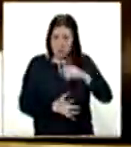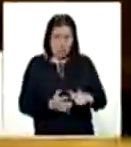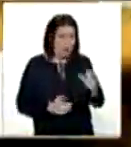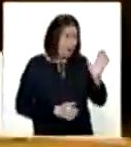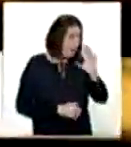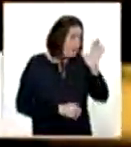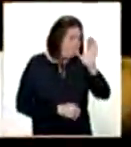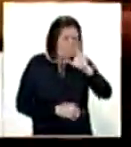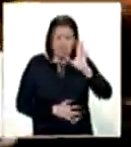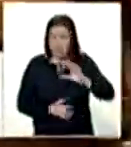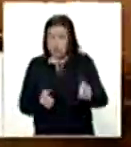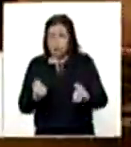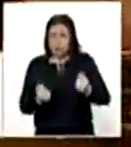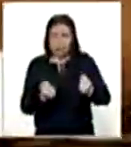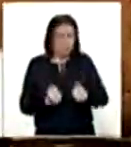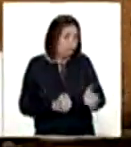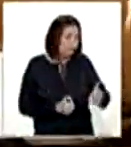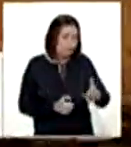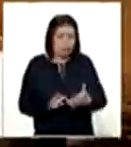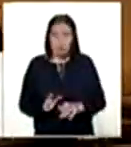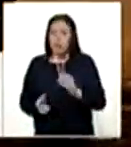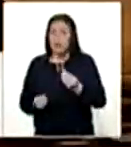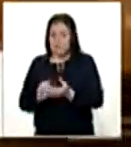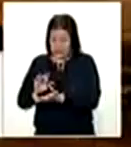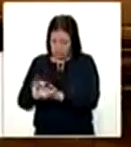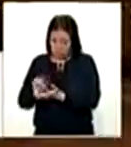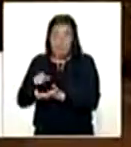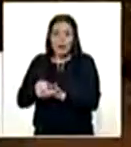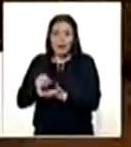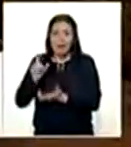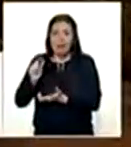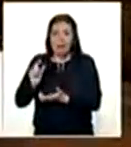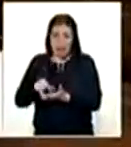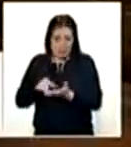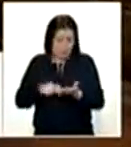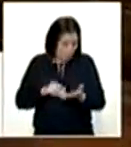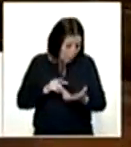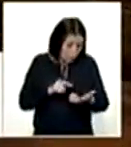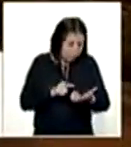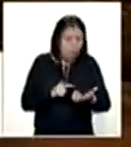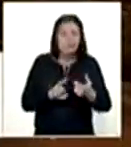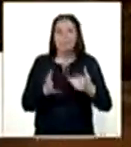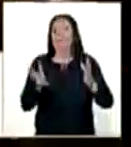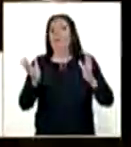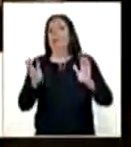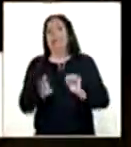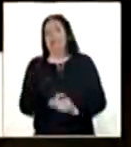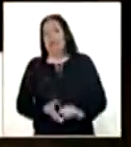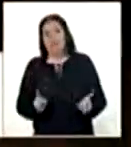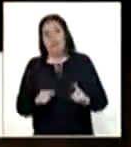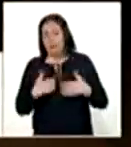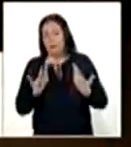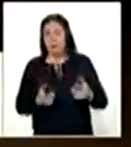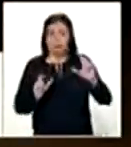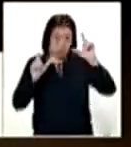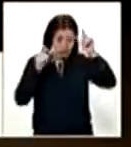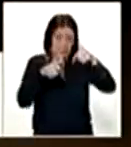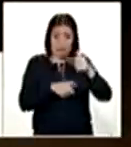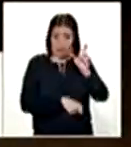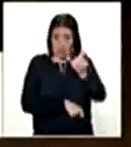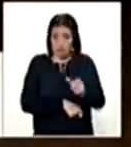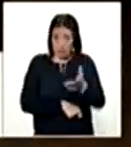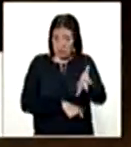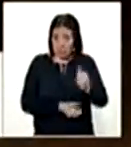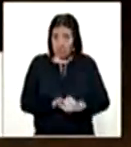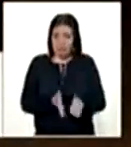buscar a los delincuentes por el GPS del celular robado, pero todos los esfuerzos fueron en vano. La congresista Karina Beteta